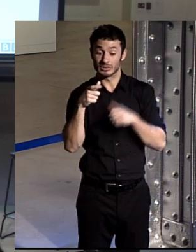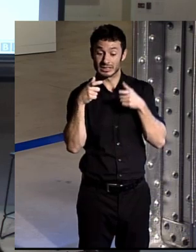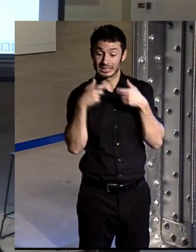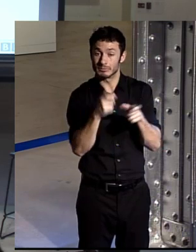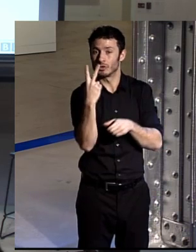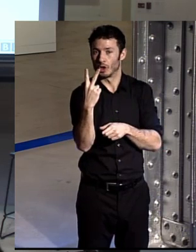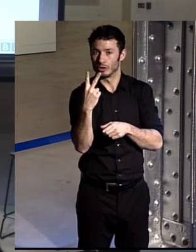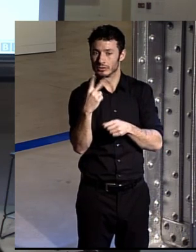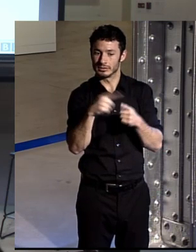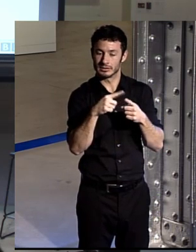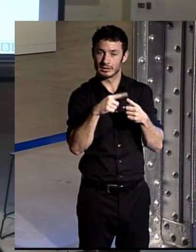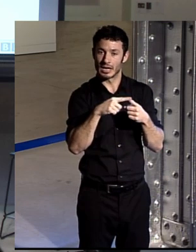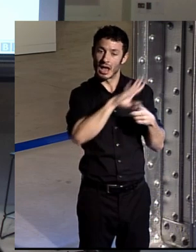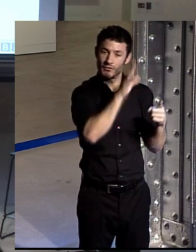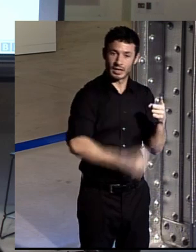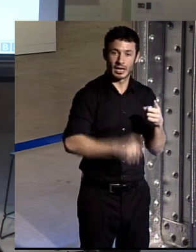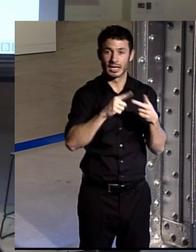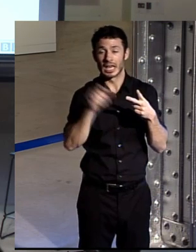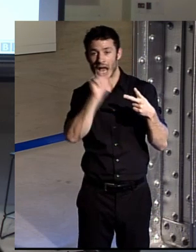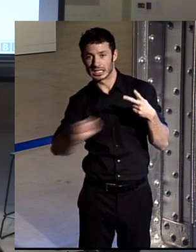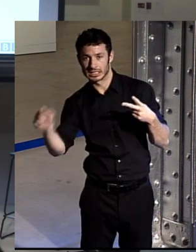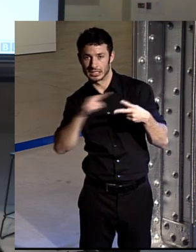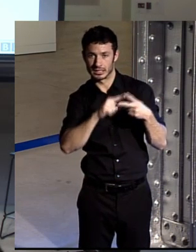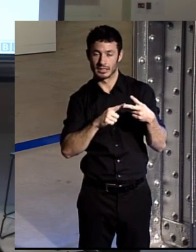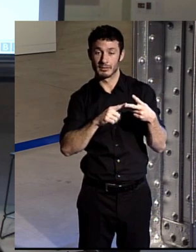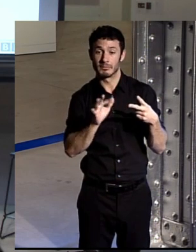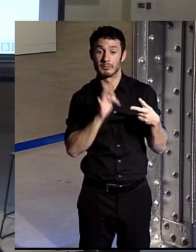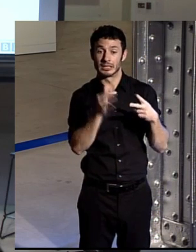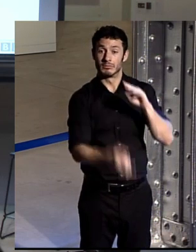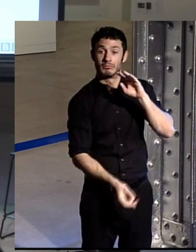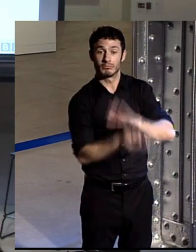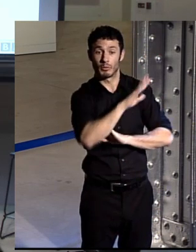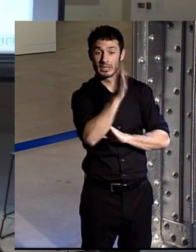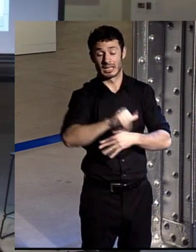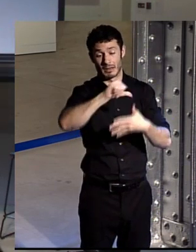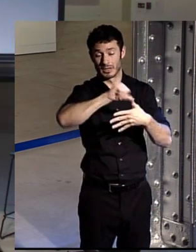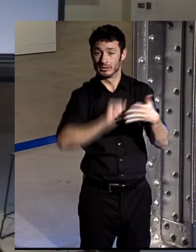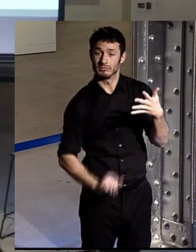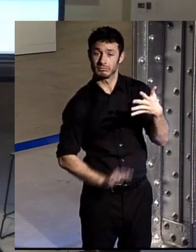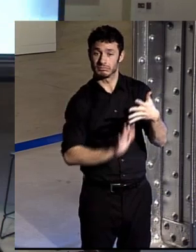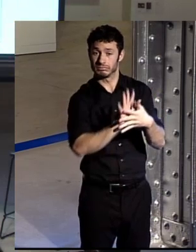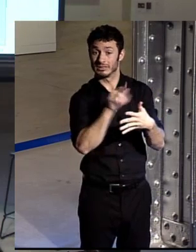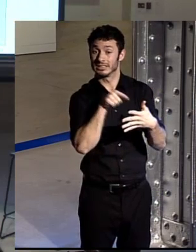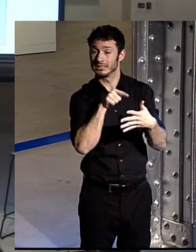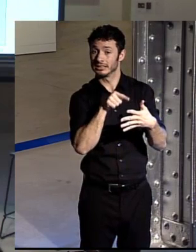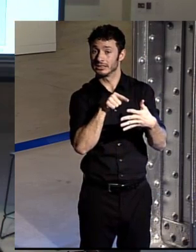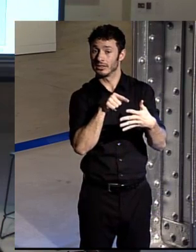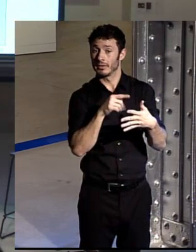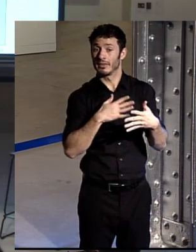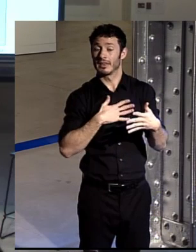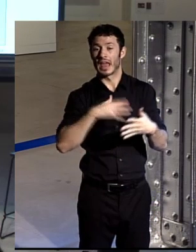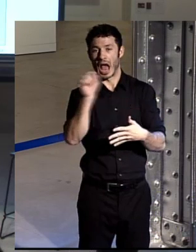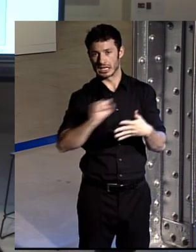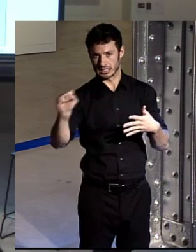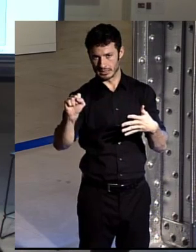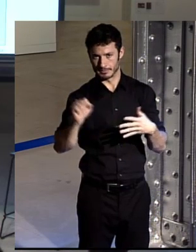africana y la estirpe asiática, y el brote actual en Brasil y en toda Latinoamérica es de origen